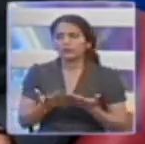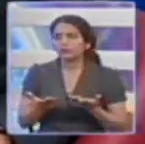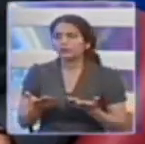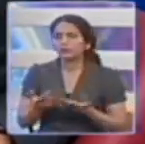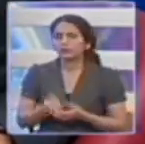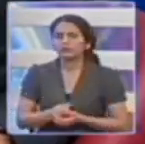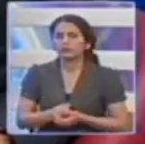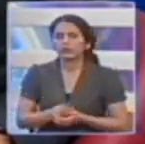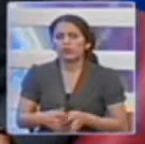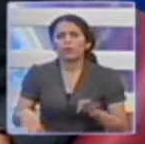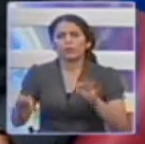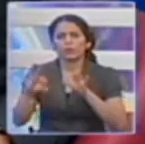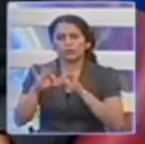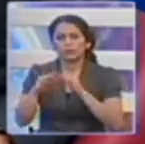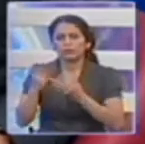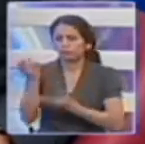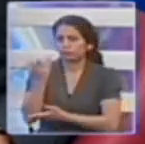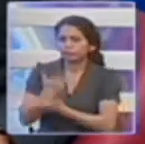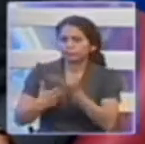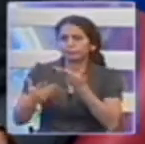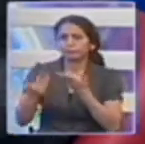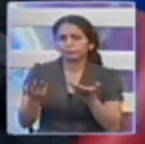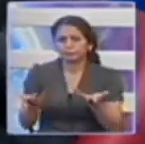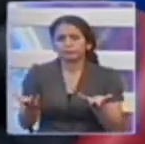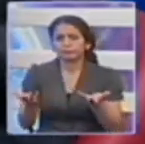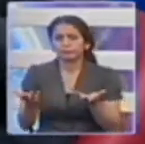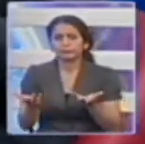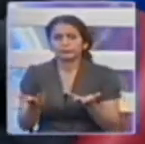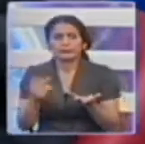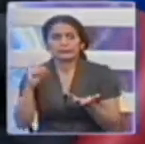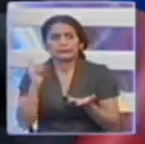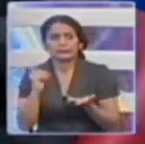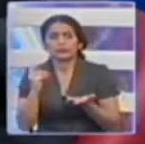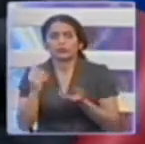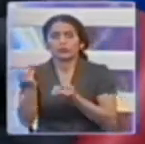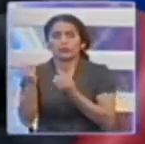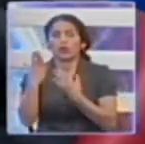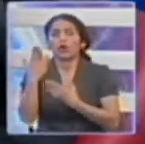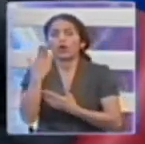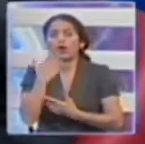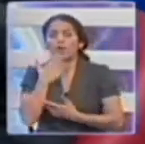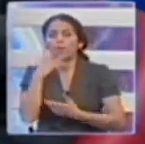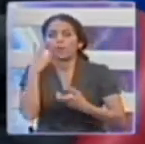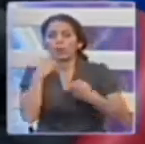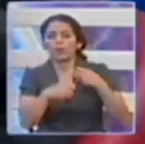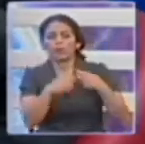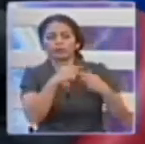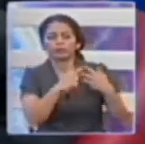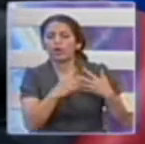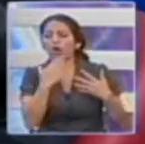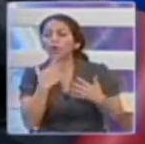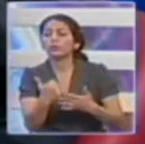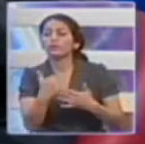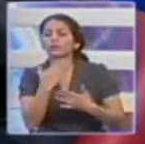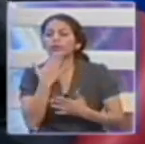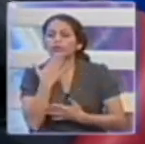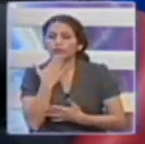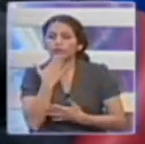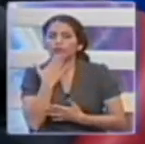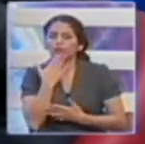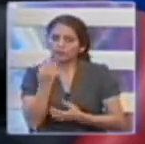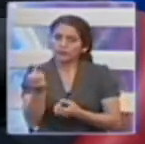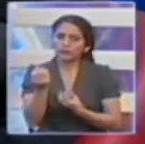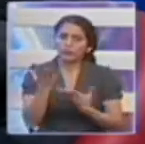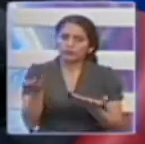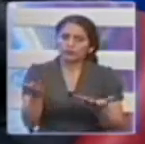el debate. Y repito, más allá de la tienda política, importante que nos den soluciones concretas y los medios, no tanto objetivos que todo el mundo